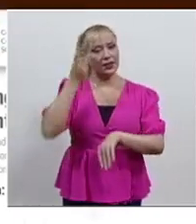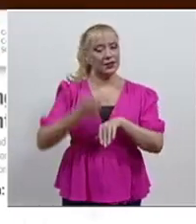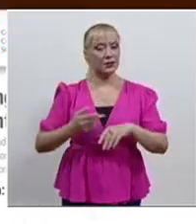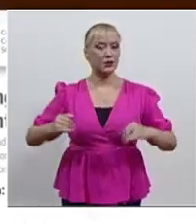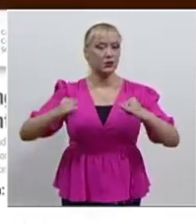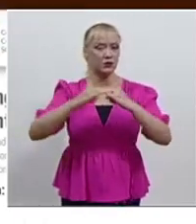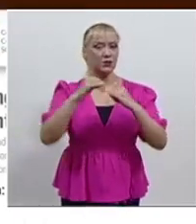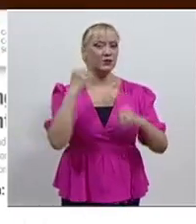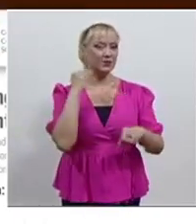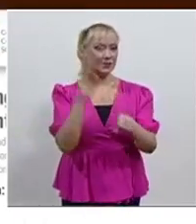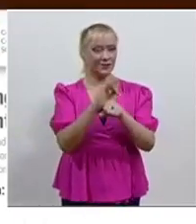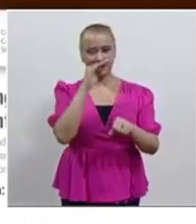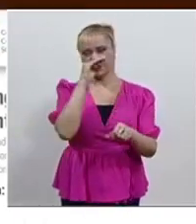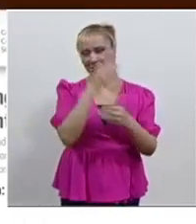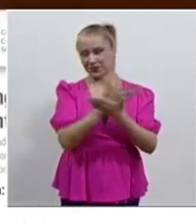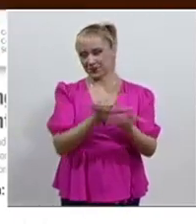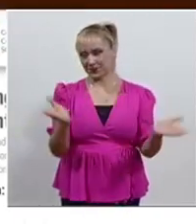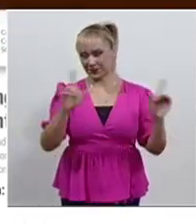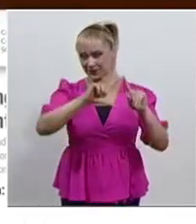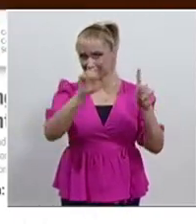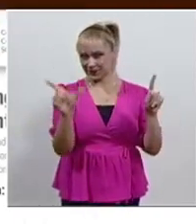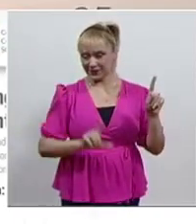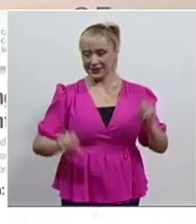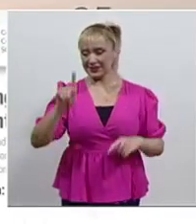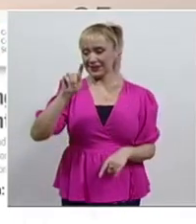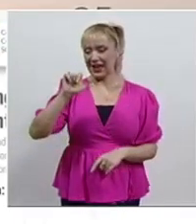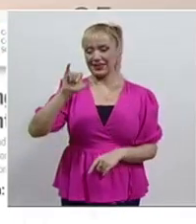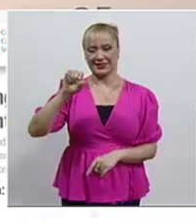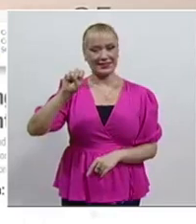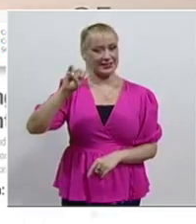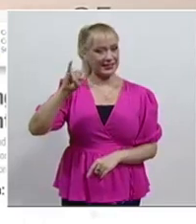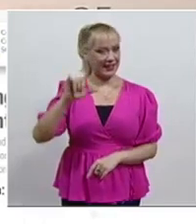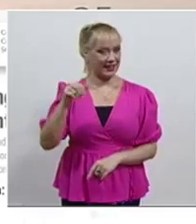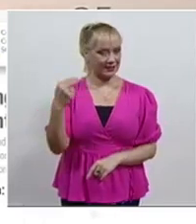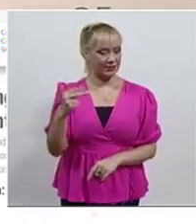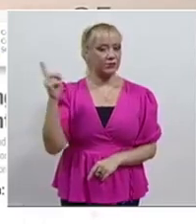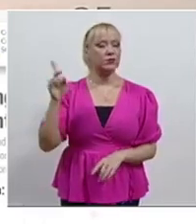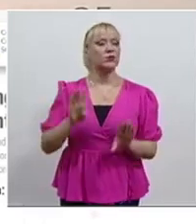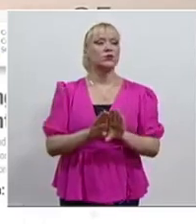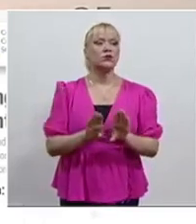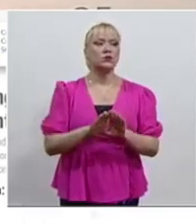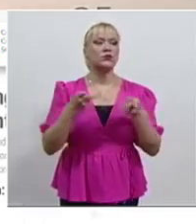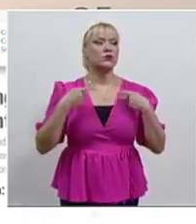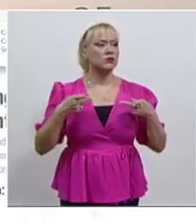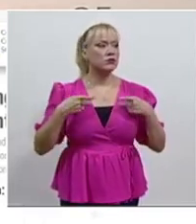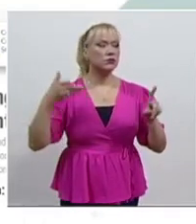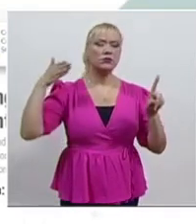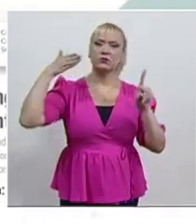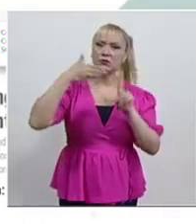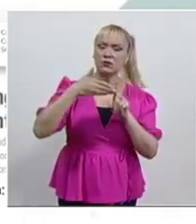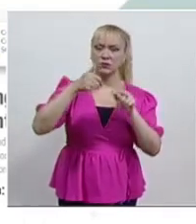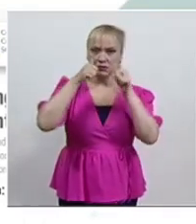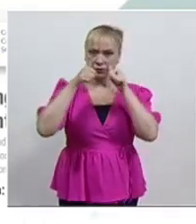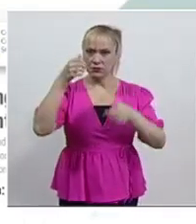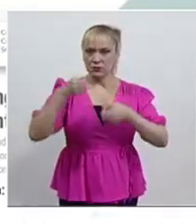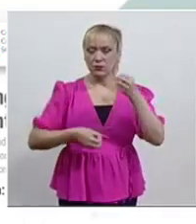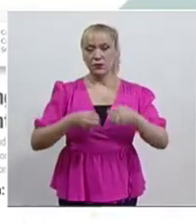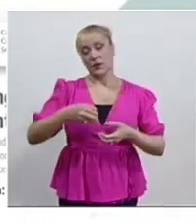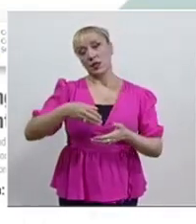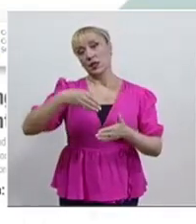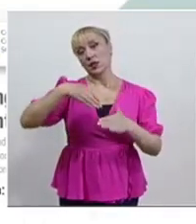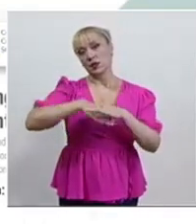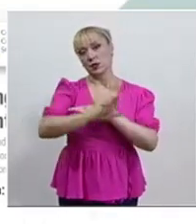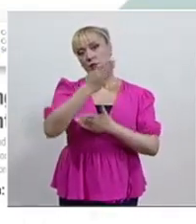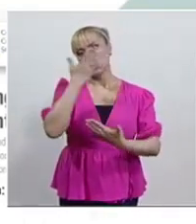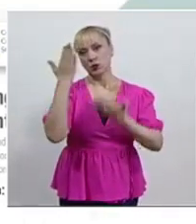Defensoría Pública Federal. Al participar en el Congreso Nacional sobre Justicia Centrada en las Personas, organizado por el Centro de Estudios